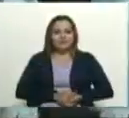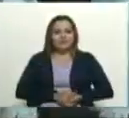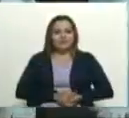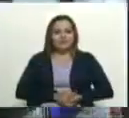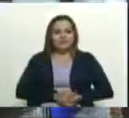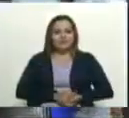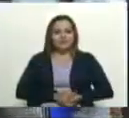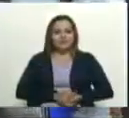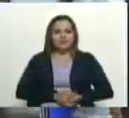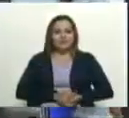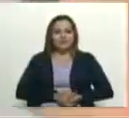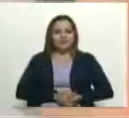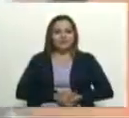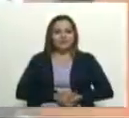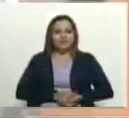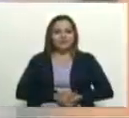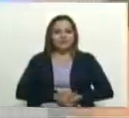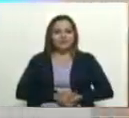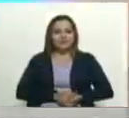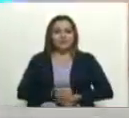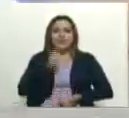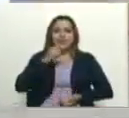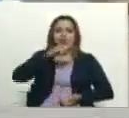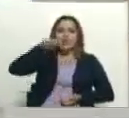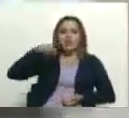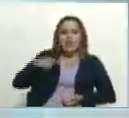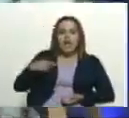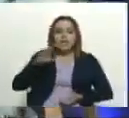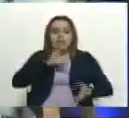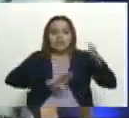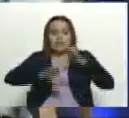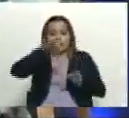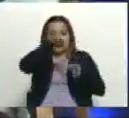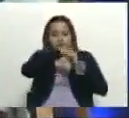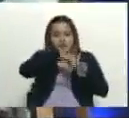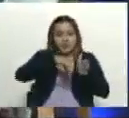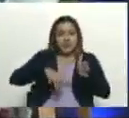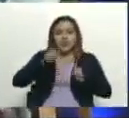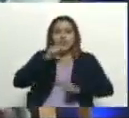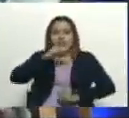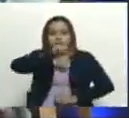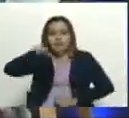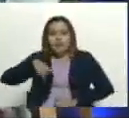¿Quiénes somos? ¡Guerrilleros científicos! ¿Quiénes somos? ¡Guerrilleros